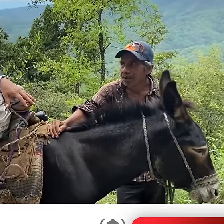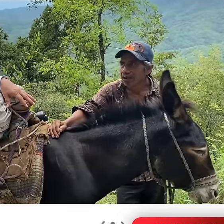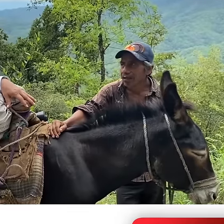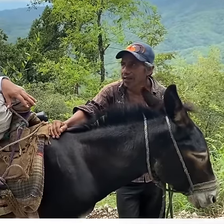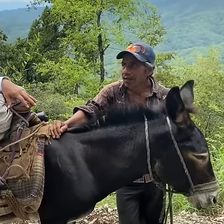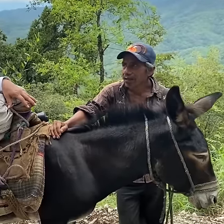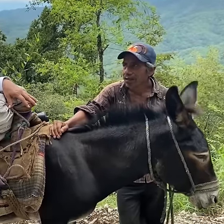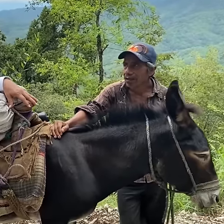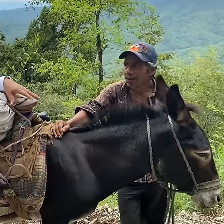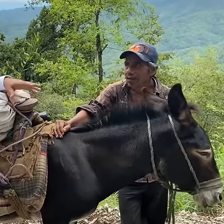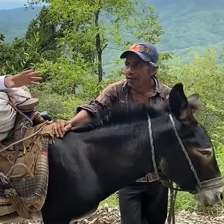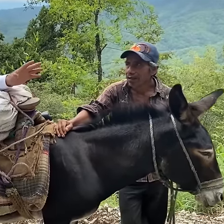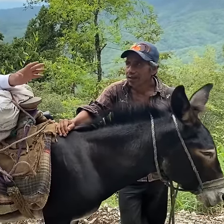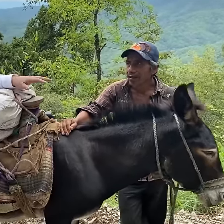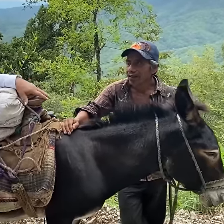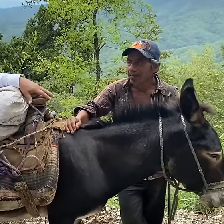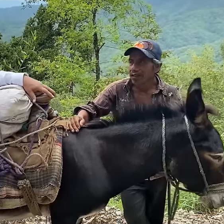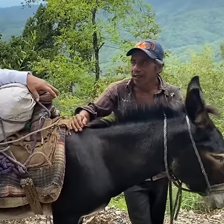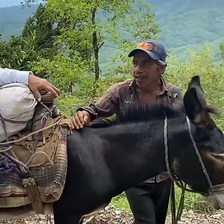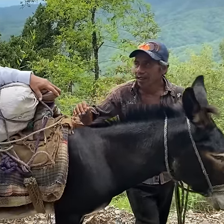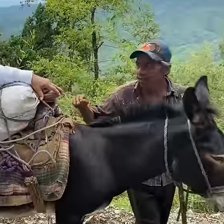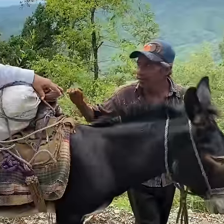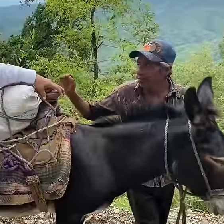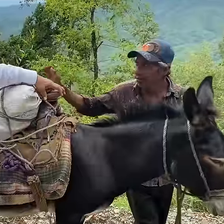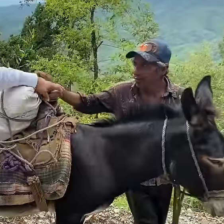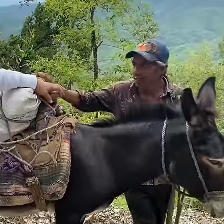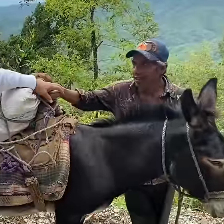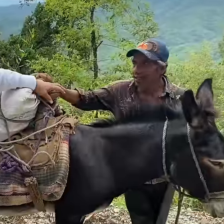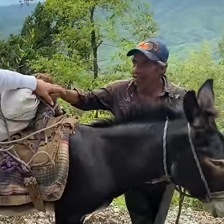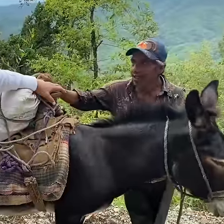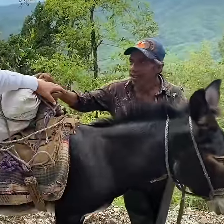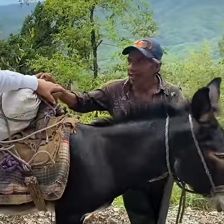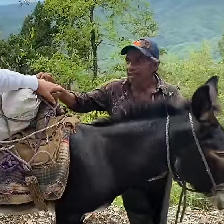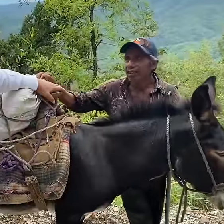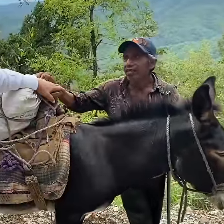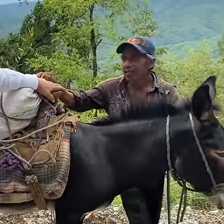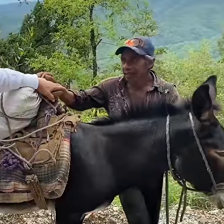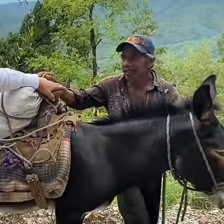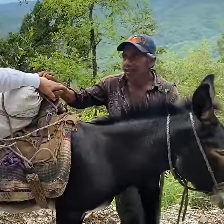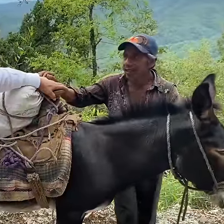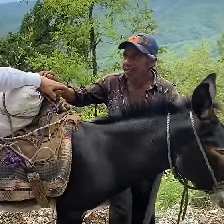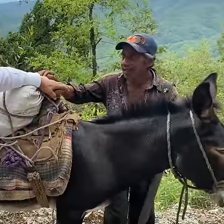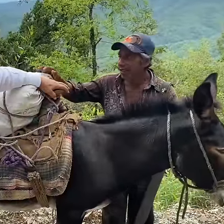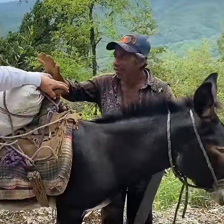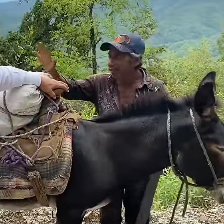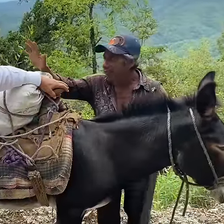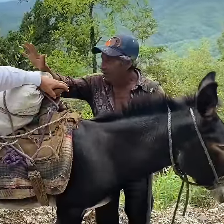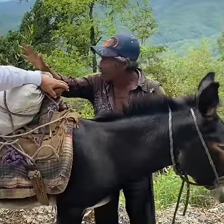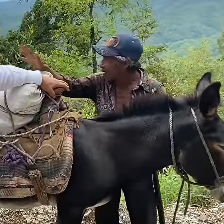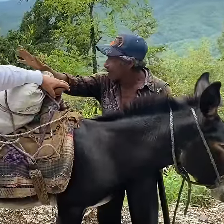presos, pero todavía falta que hayan otros 6. Falta. Sí,